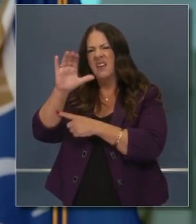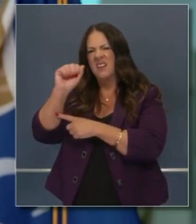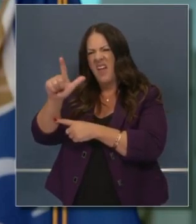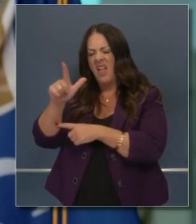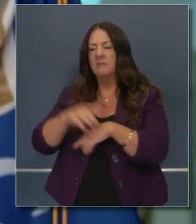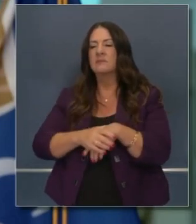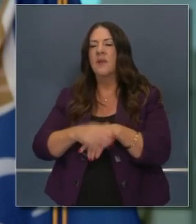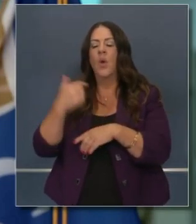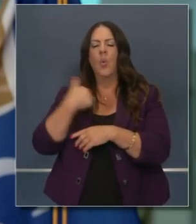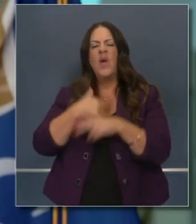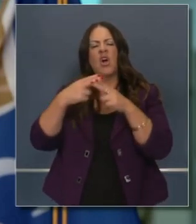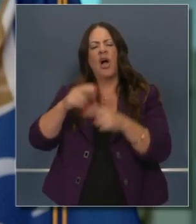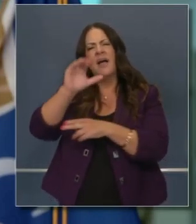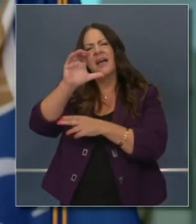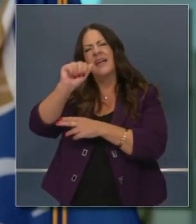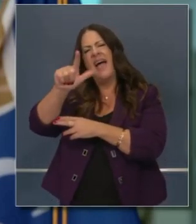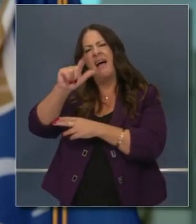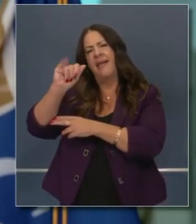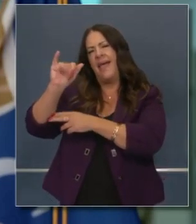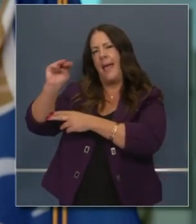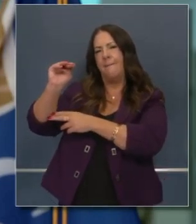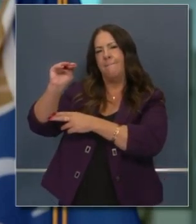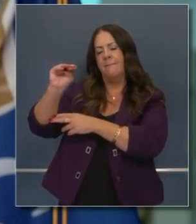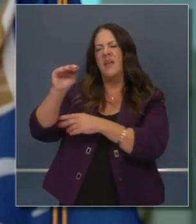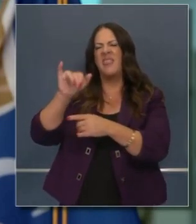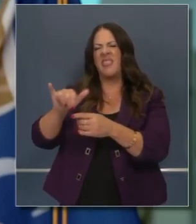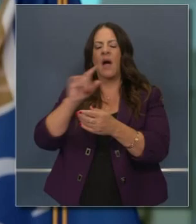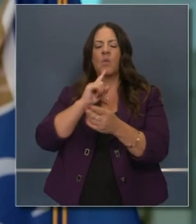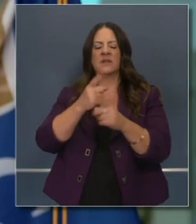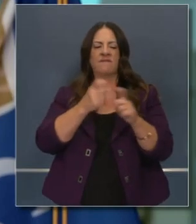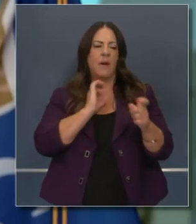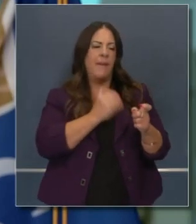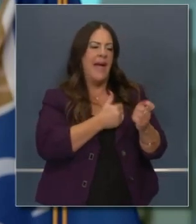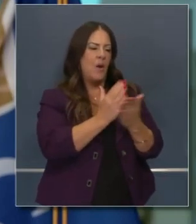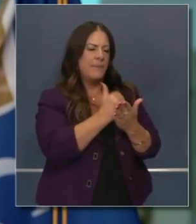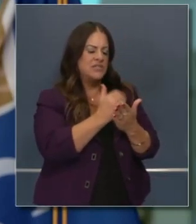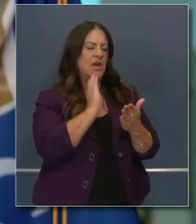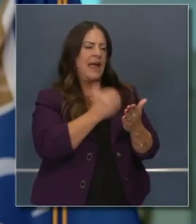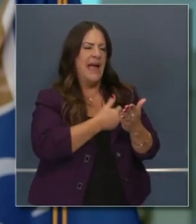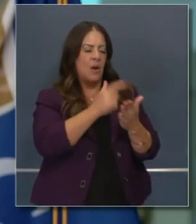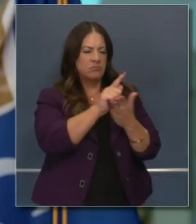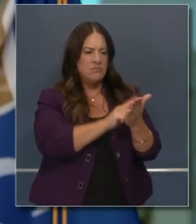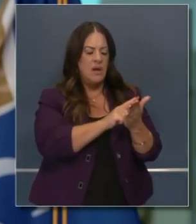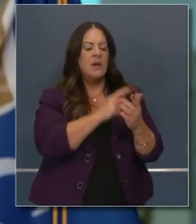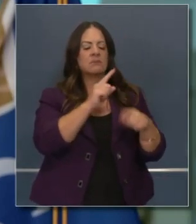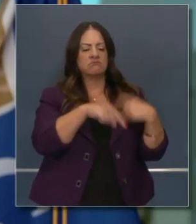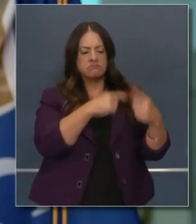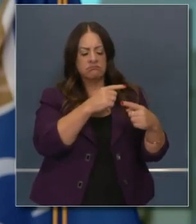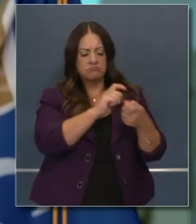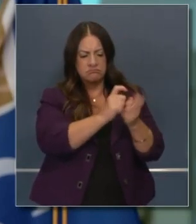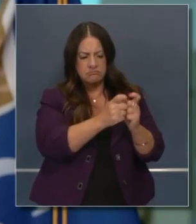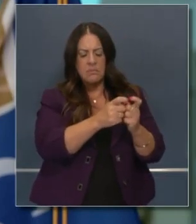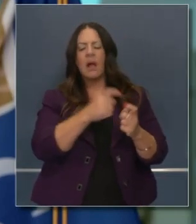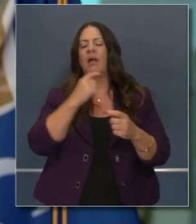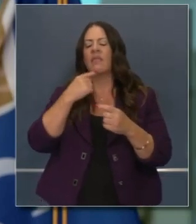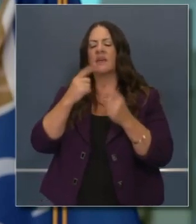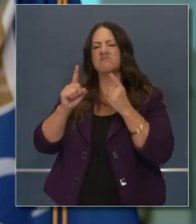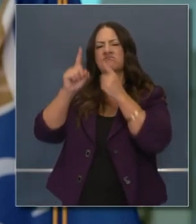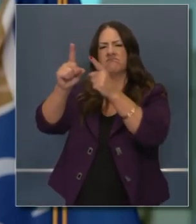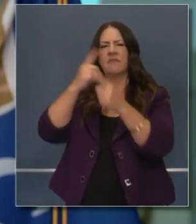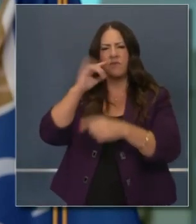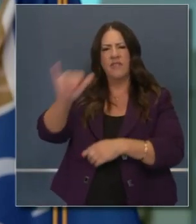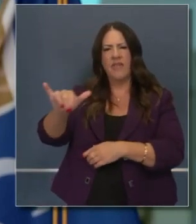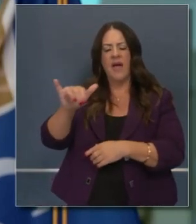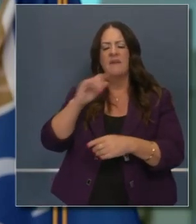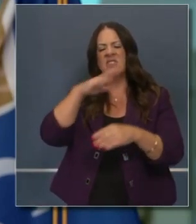hubo retrasos por limitaciones presupuestales, pero en esta reforma estamos comprometidos a avanzarla en los